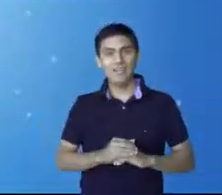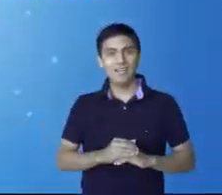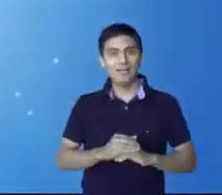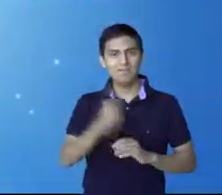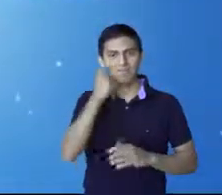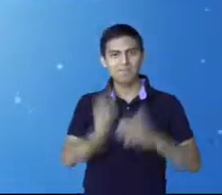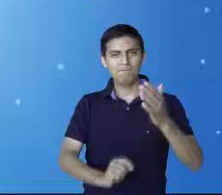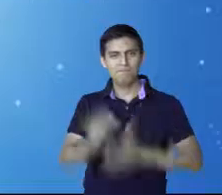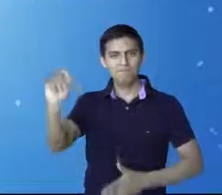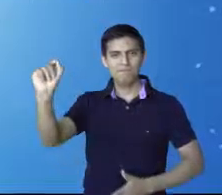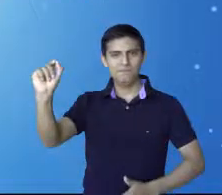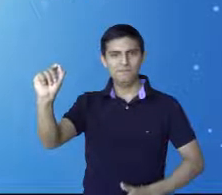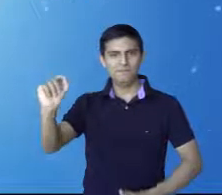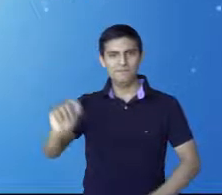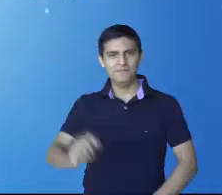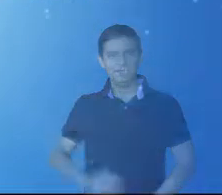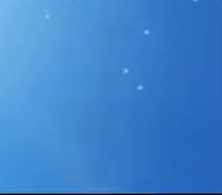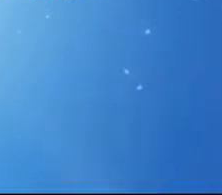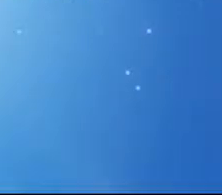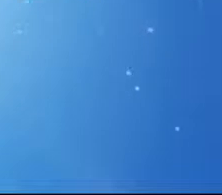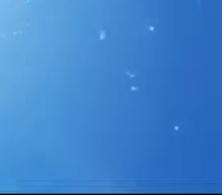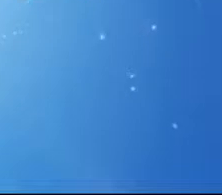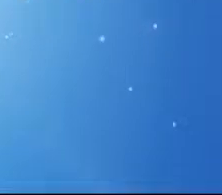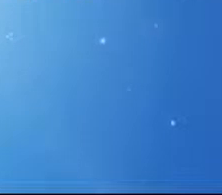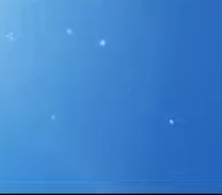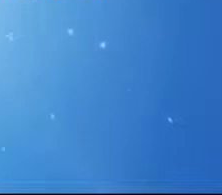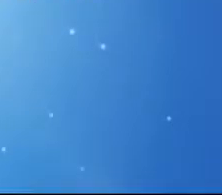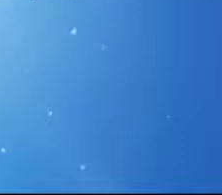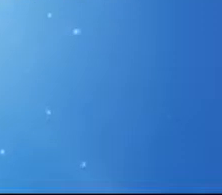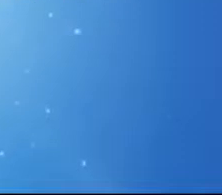gente emprendedora. Te cumplimos con hechos.